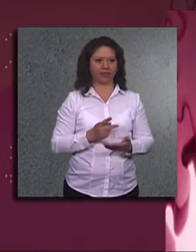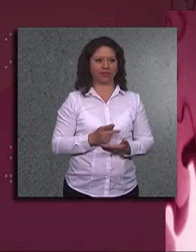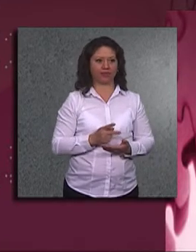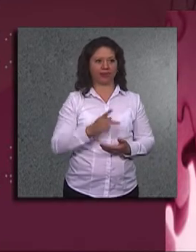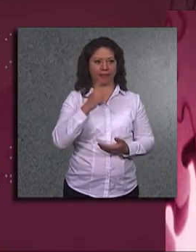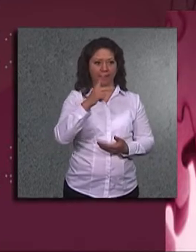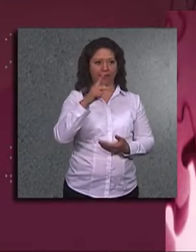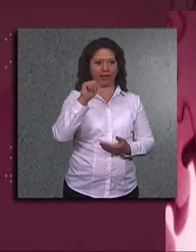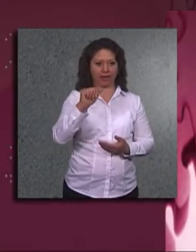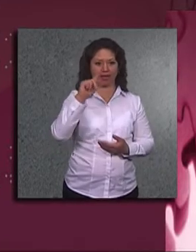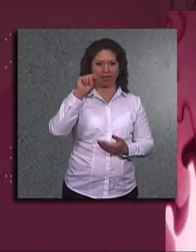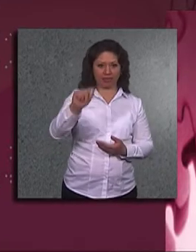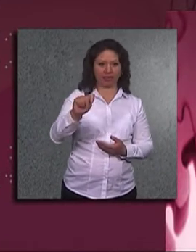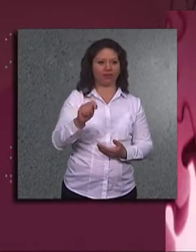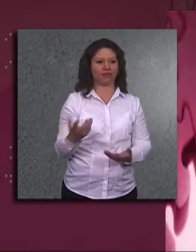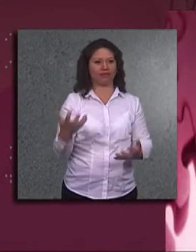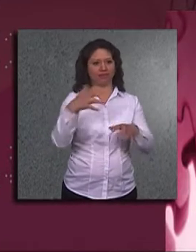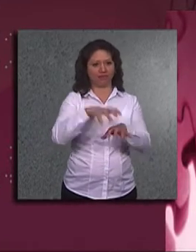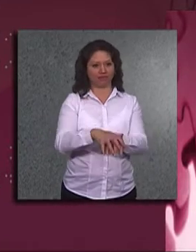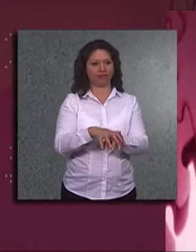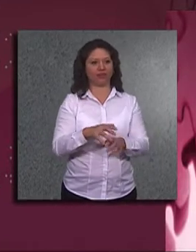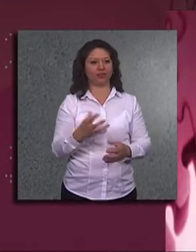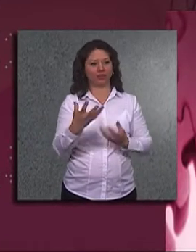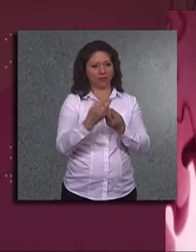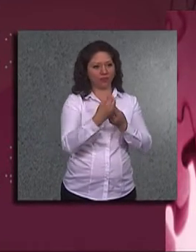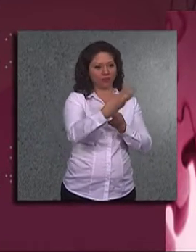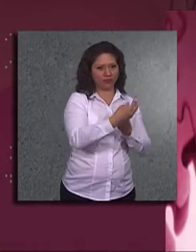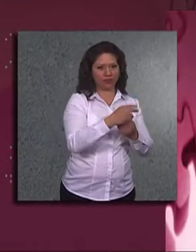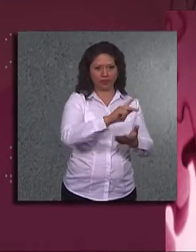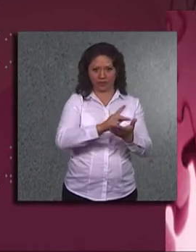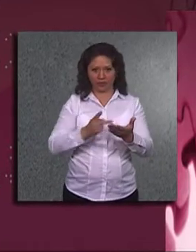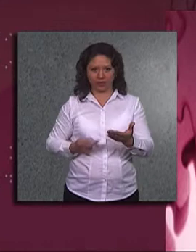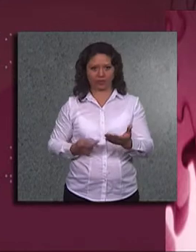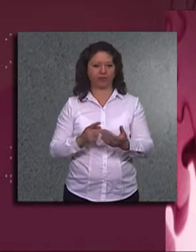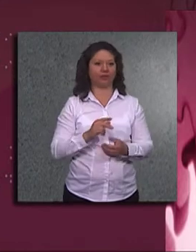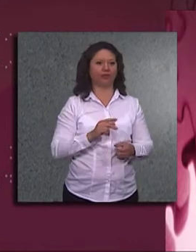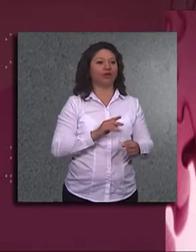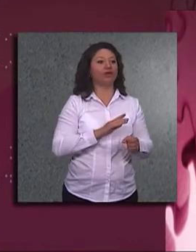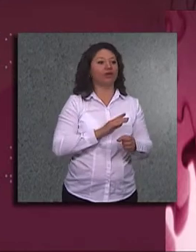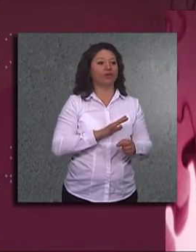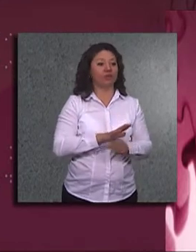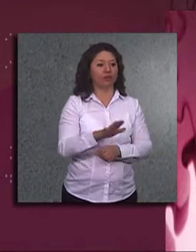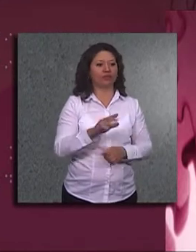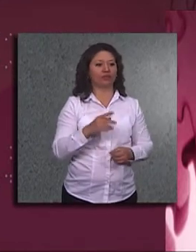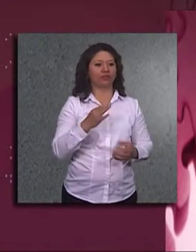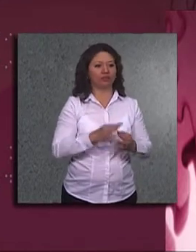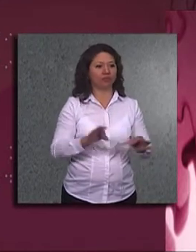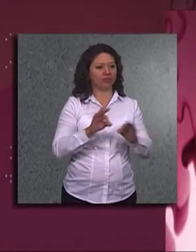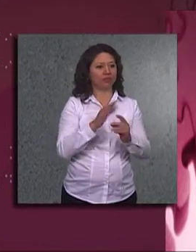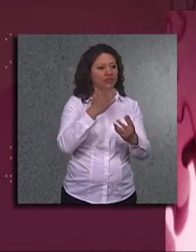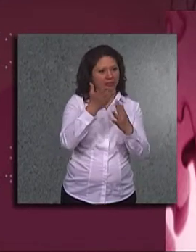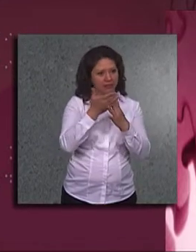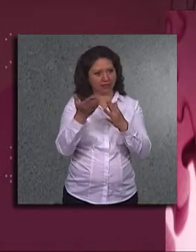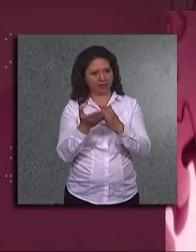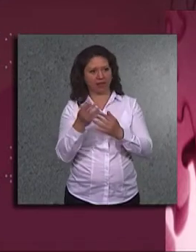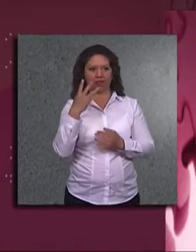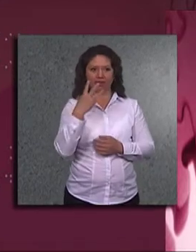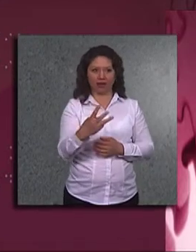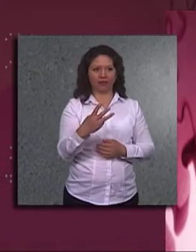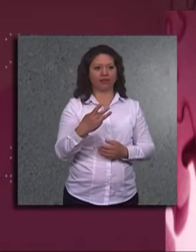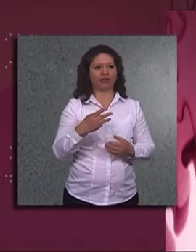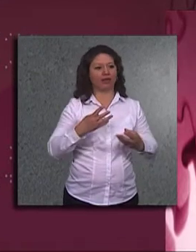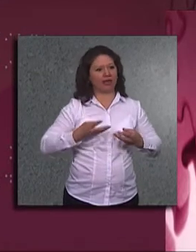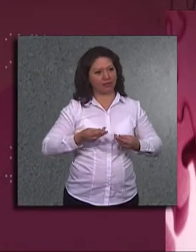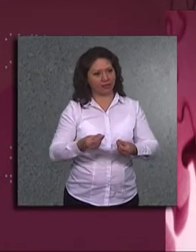el path integra un conjunto de proyectos los cuales fundamentalmente están clasificados en tres rubros de gasto